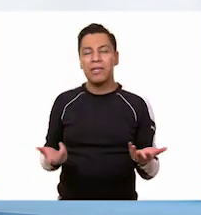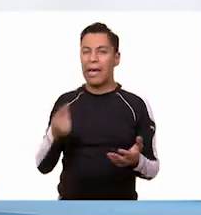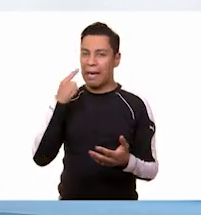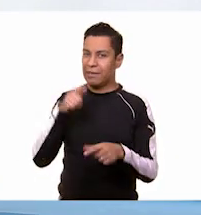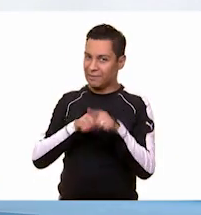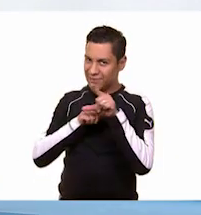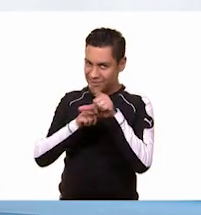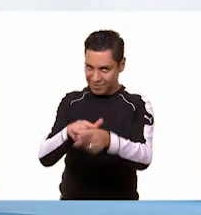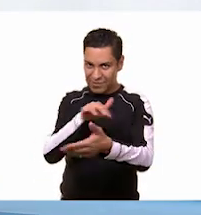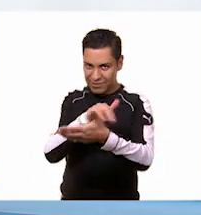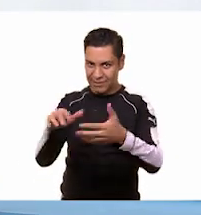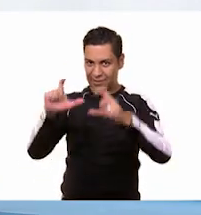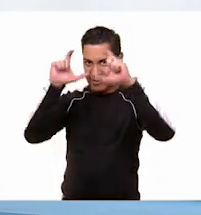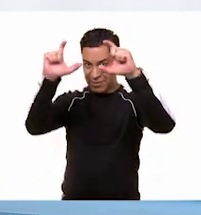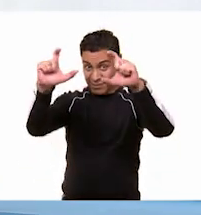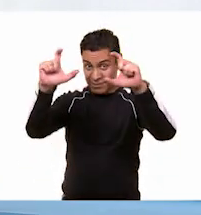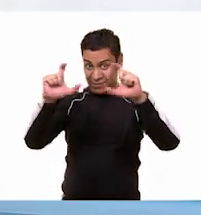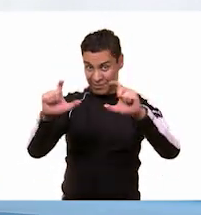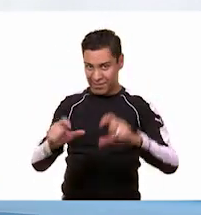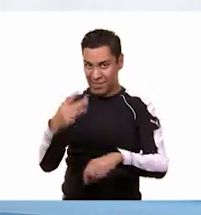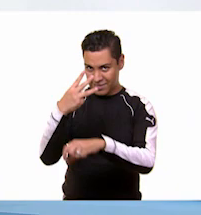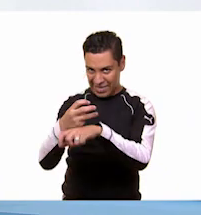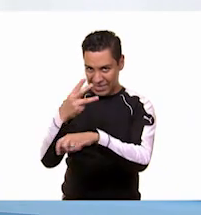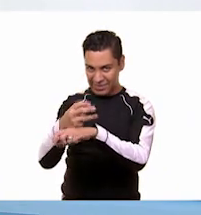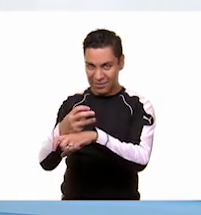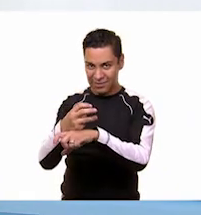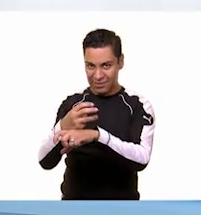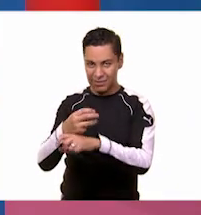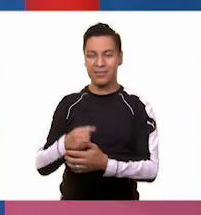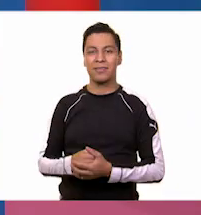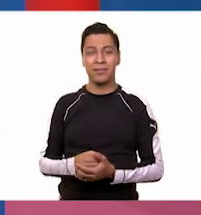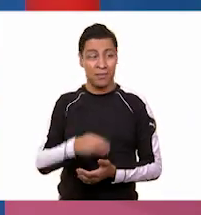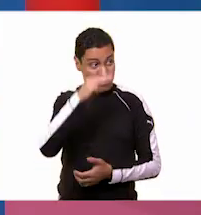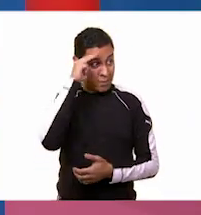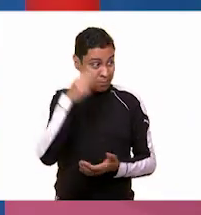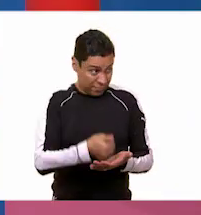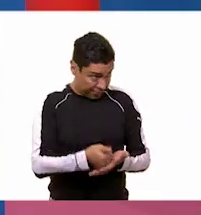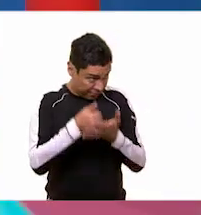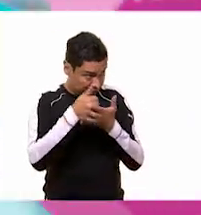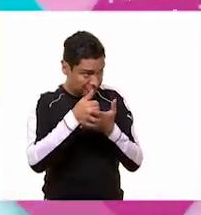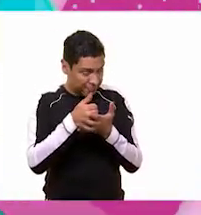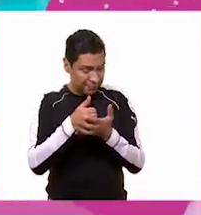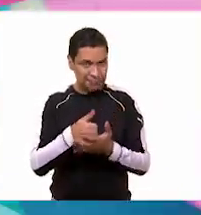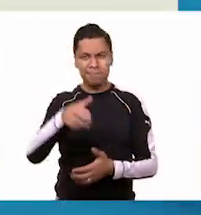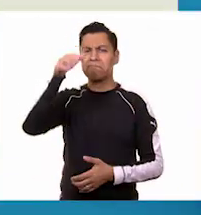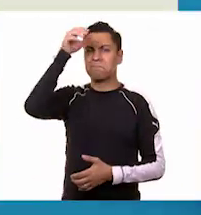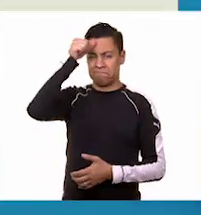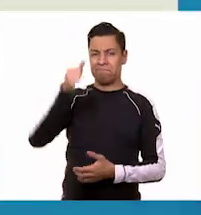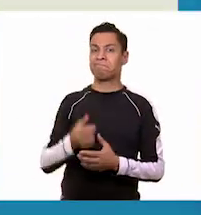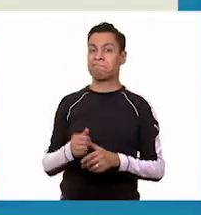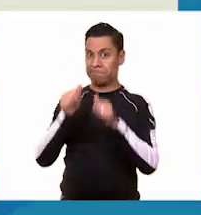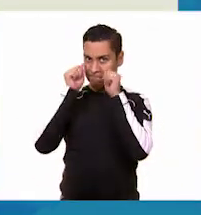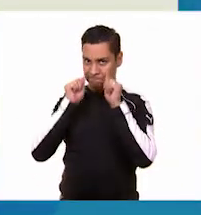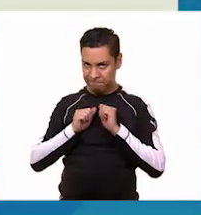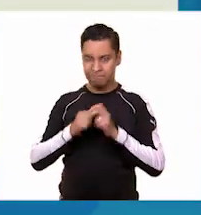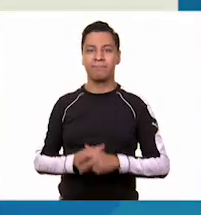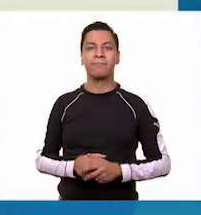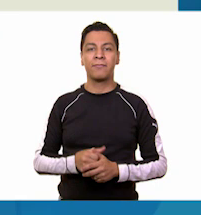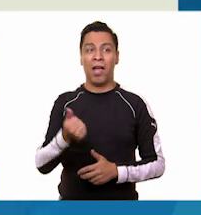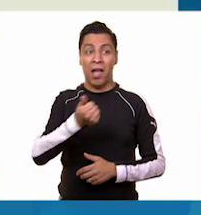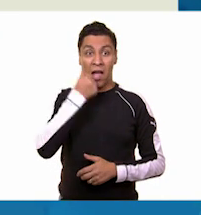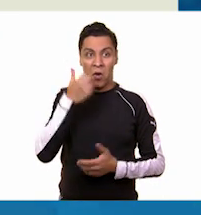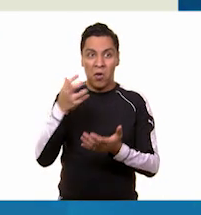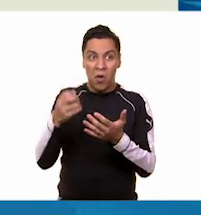leyendo el siguiente párrafo. María, ¿nos ayudas, por favor? Por supuesto, dice, pongan atención. El alumno